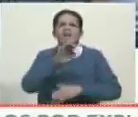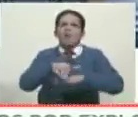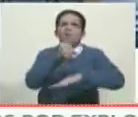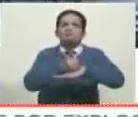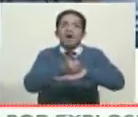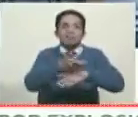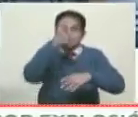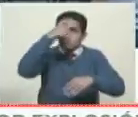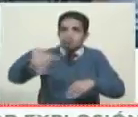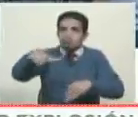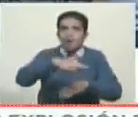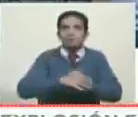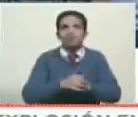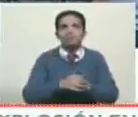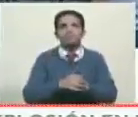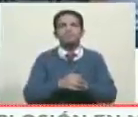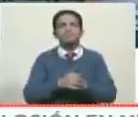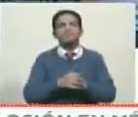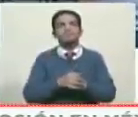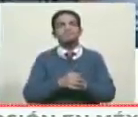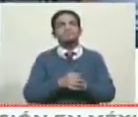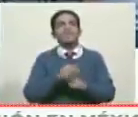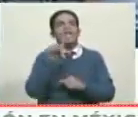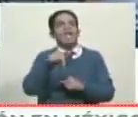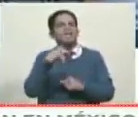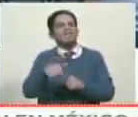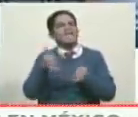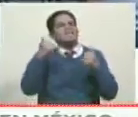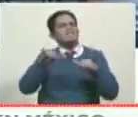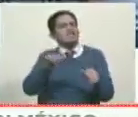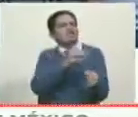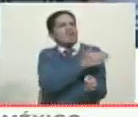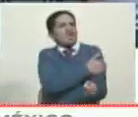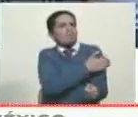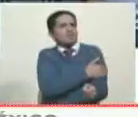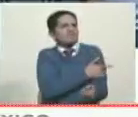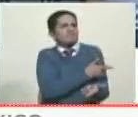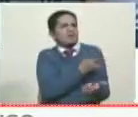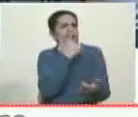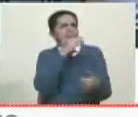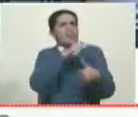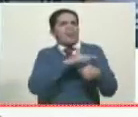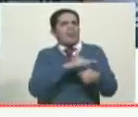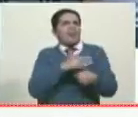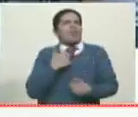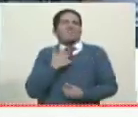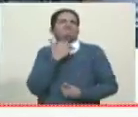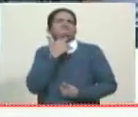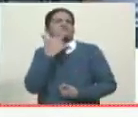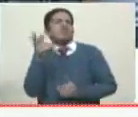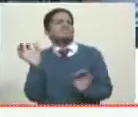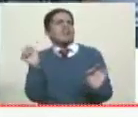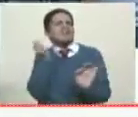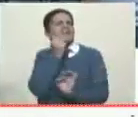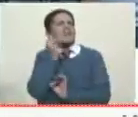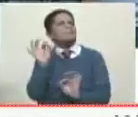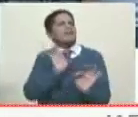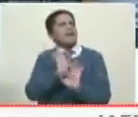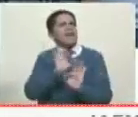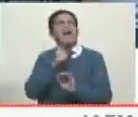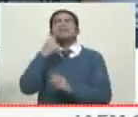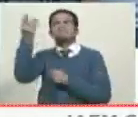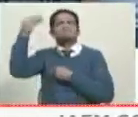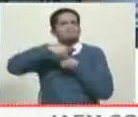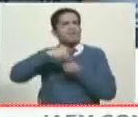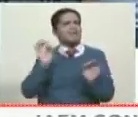venezuela llama a los hijos de la derecha venezolana que sean tan arrastrados que no levanten su voz para decirle aquí no gobierna trump